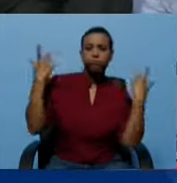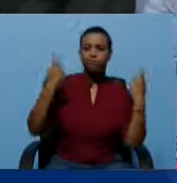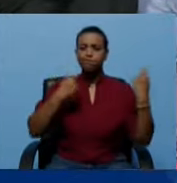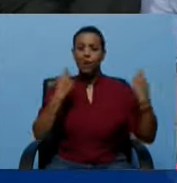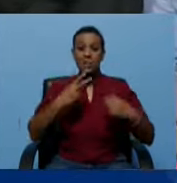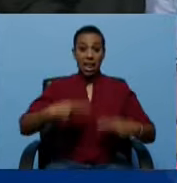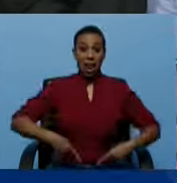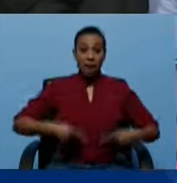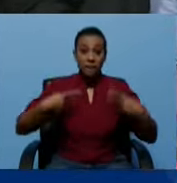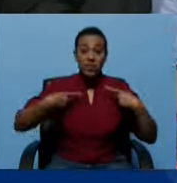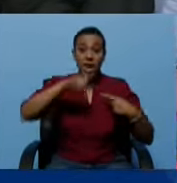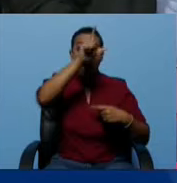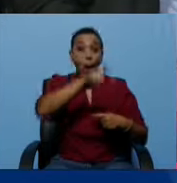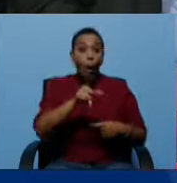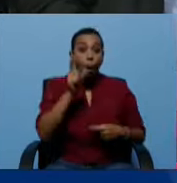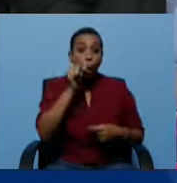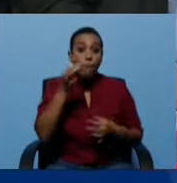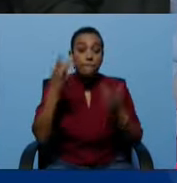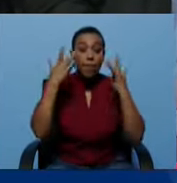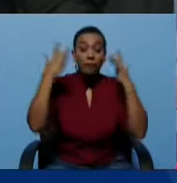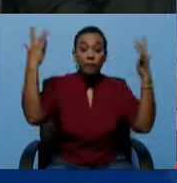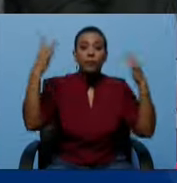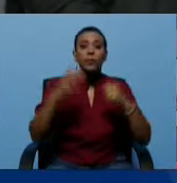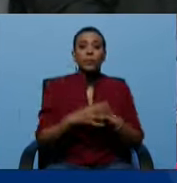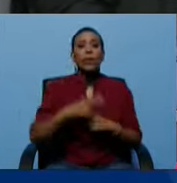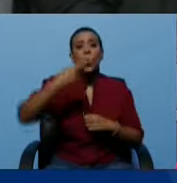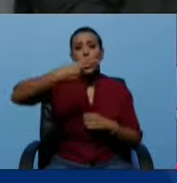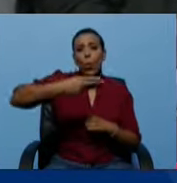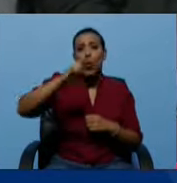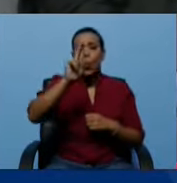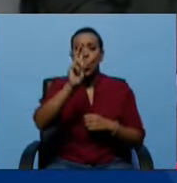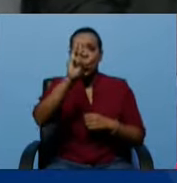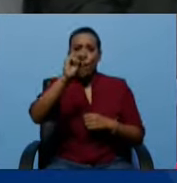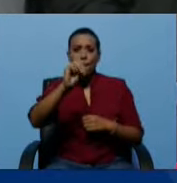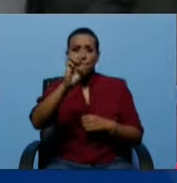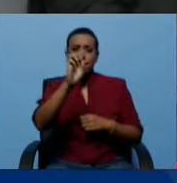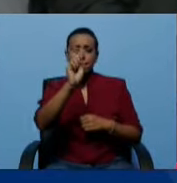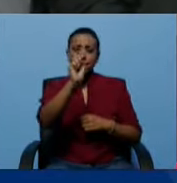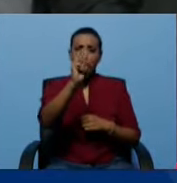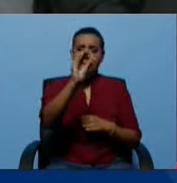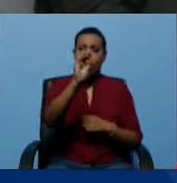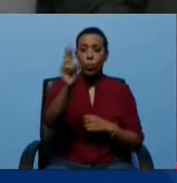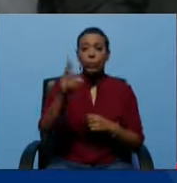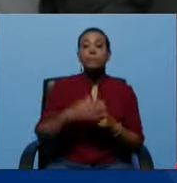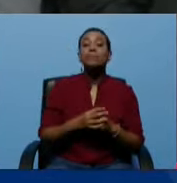vida de este héroe venezolano, Humberto Fernández Morán?